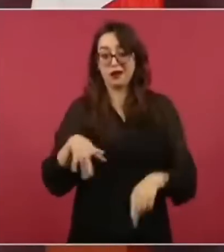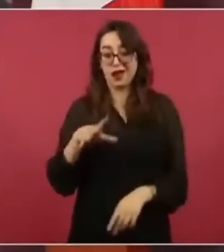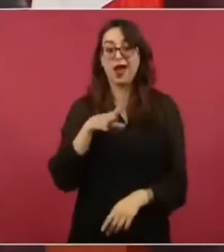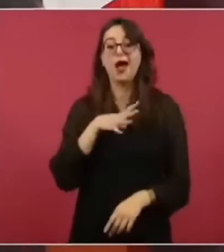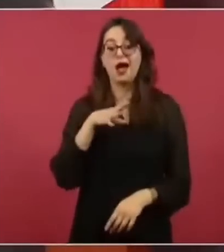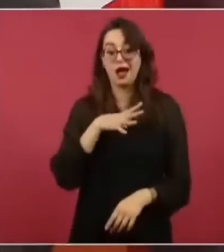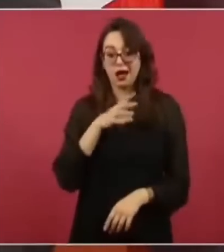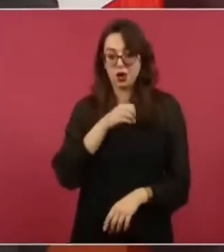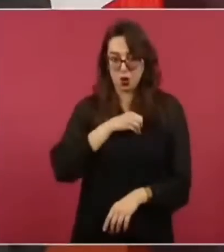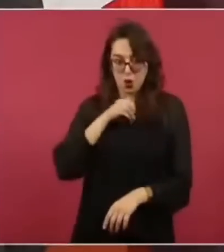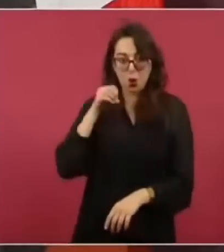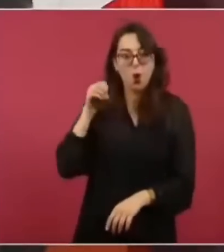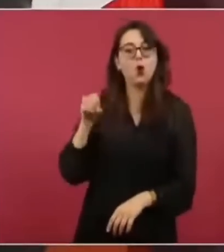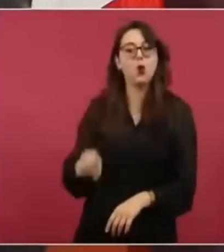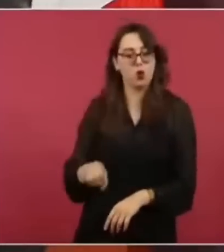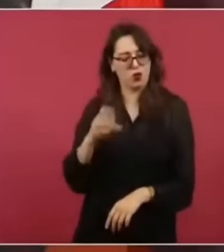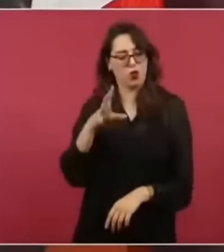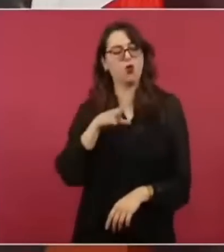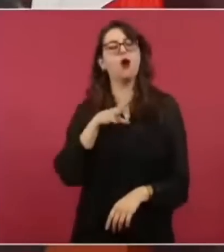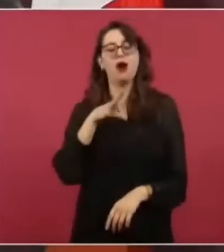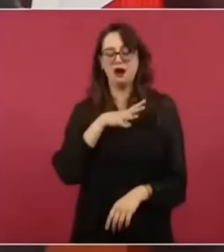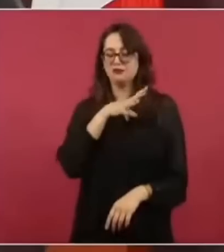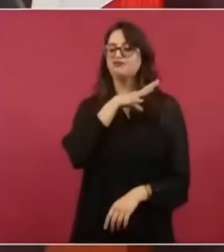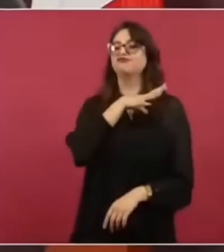días se dio a conocer